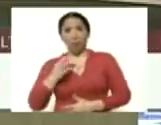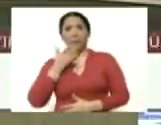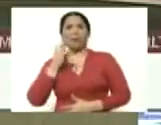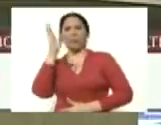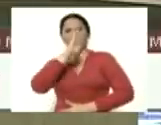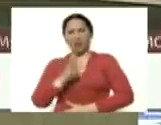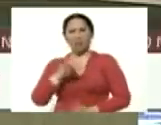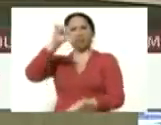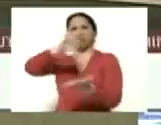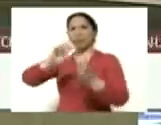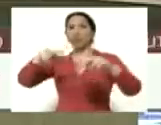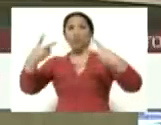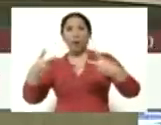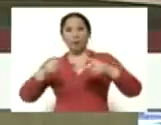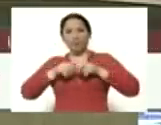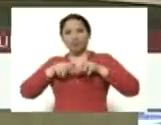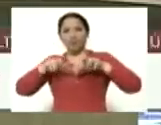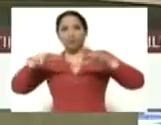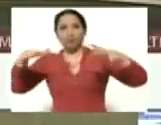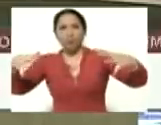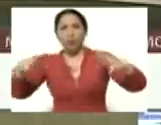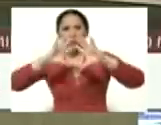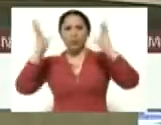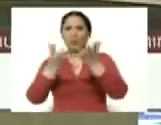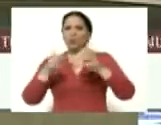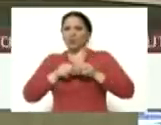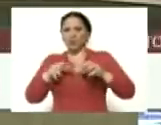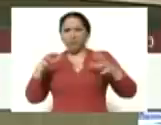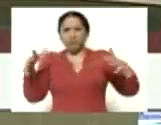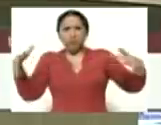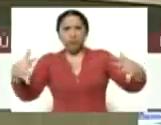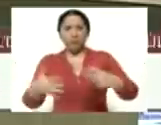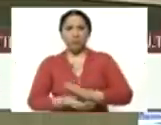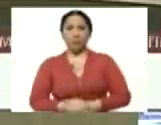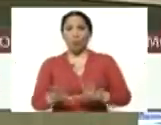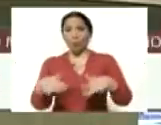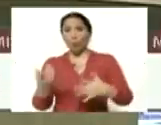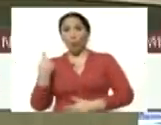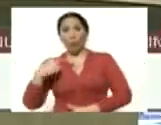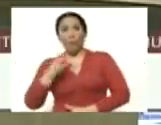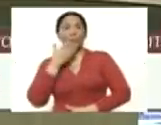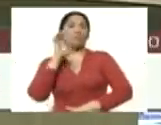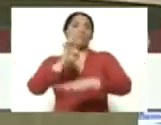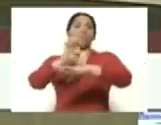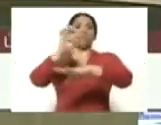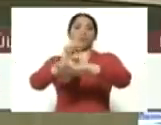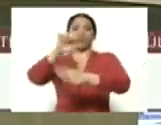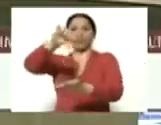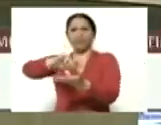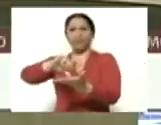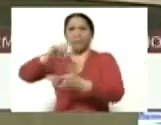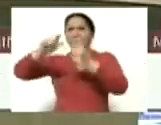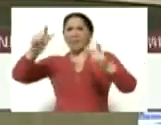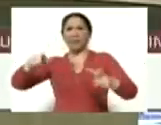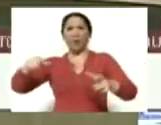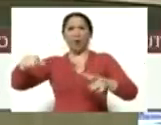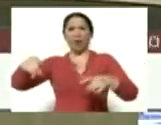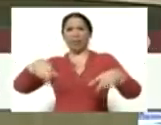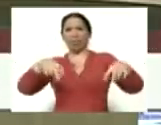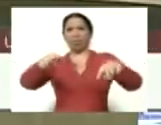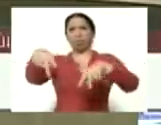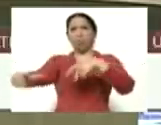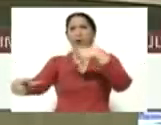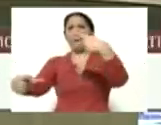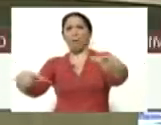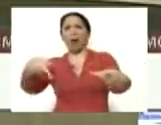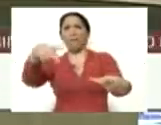nuevo epicentro de la pandemia en el planeta entero. Cuando tenemos que en Ecuador, en Guayaquil, la gente caía muerta en las calles y